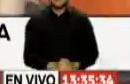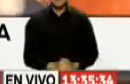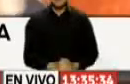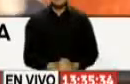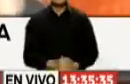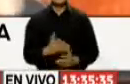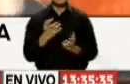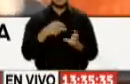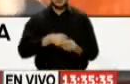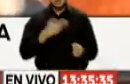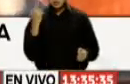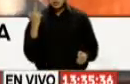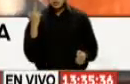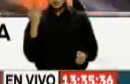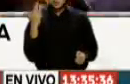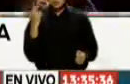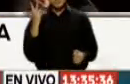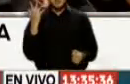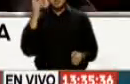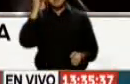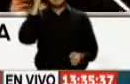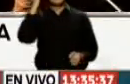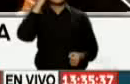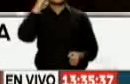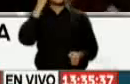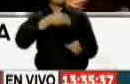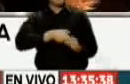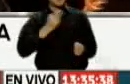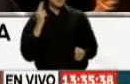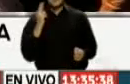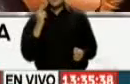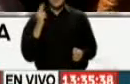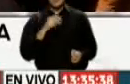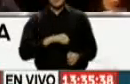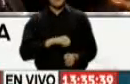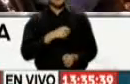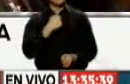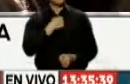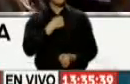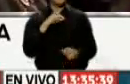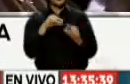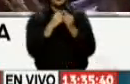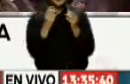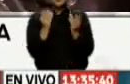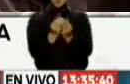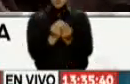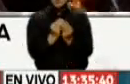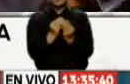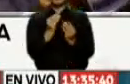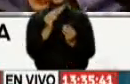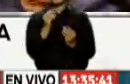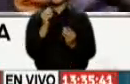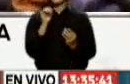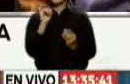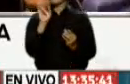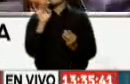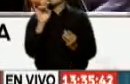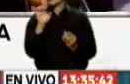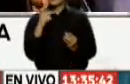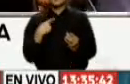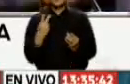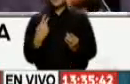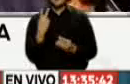Me quise retirar, pero digo no. Somos los únicos que quedamos, el doctor Rubira Infante y